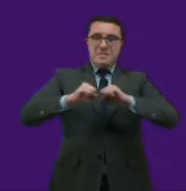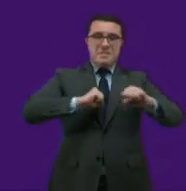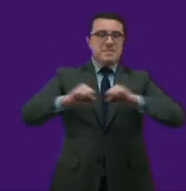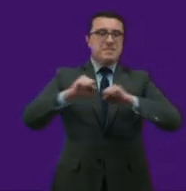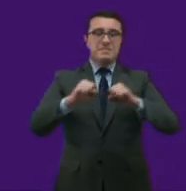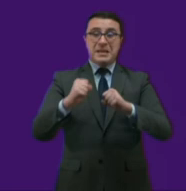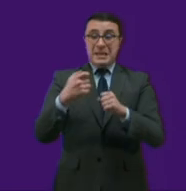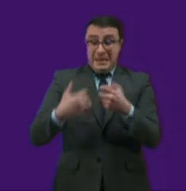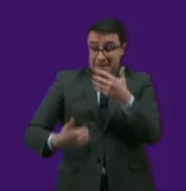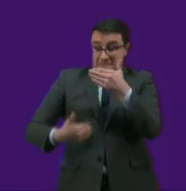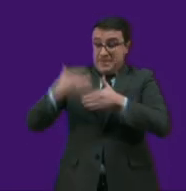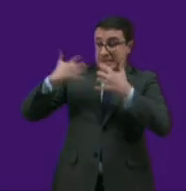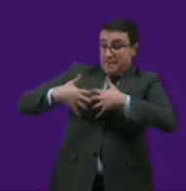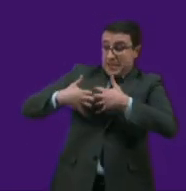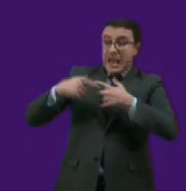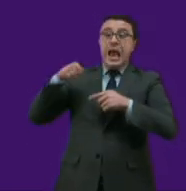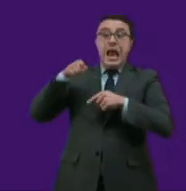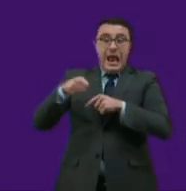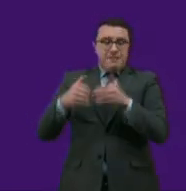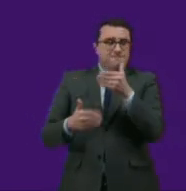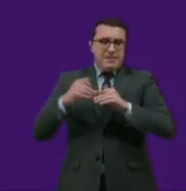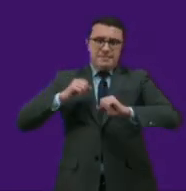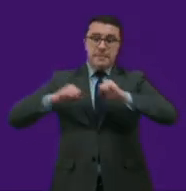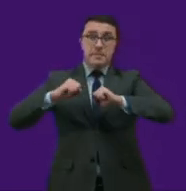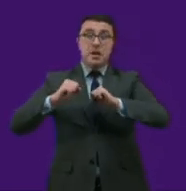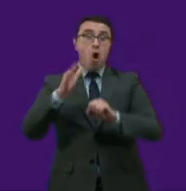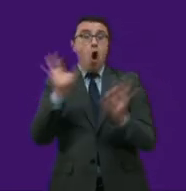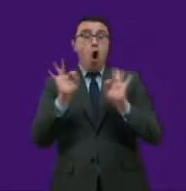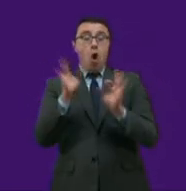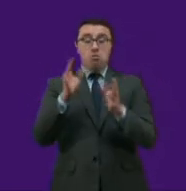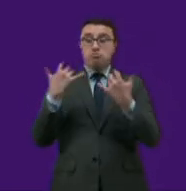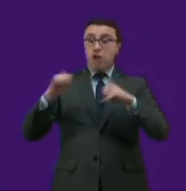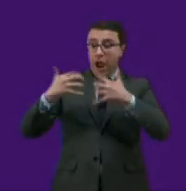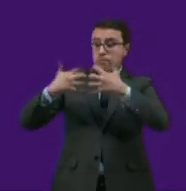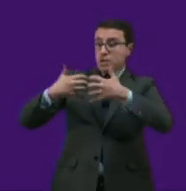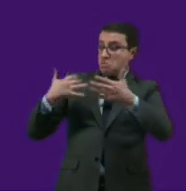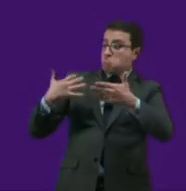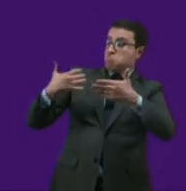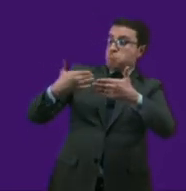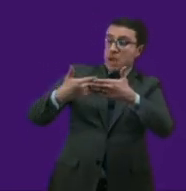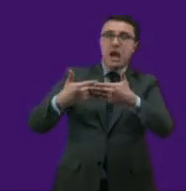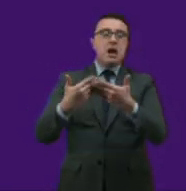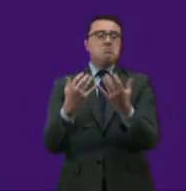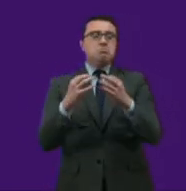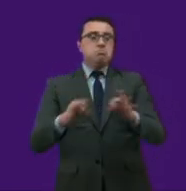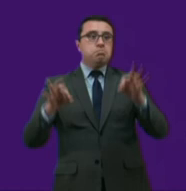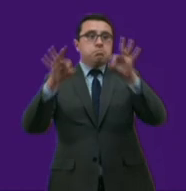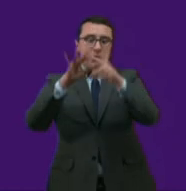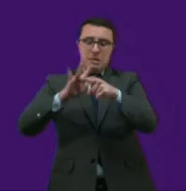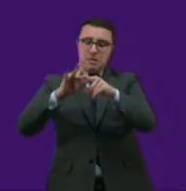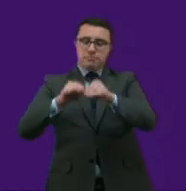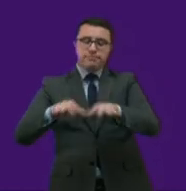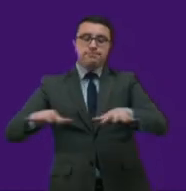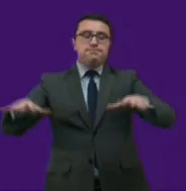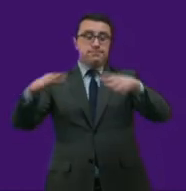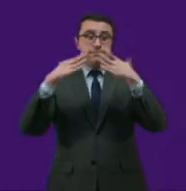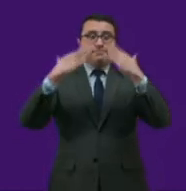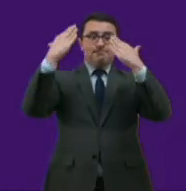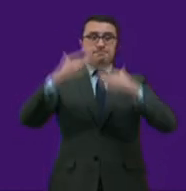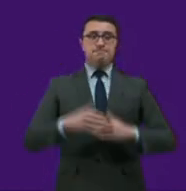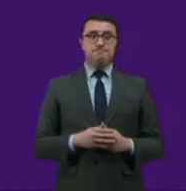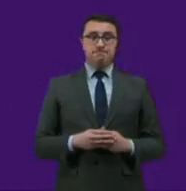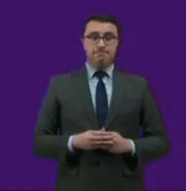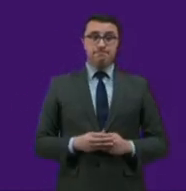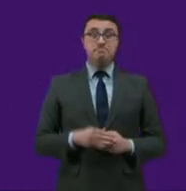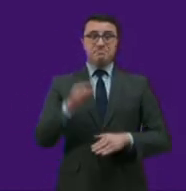desde el principio, pero si hay que hacerlo más adelante, pues creo que también es válido. Eso suena muy difícil de hacer,